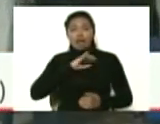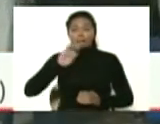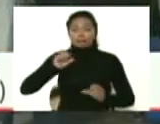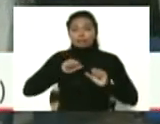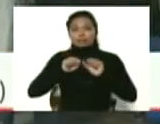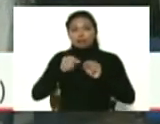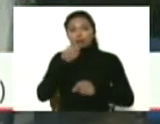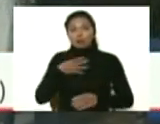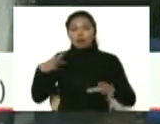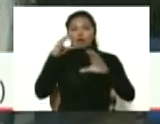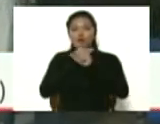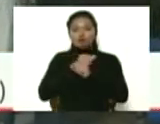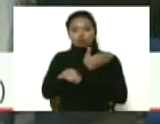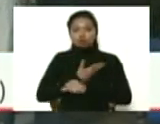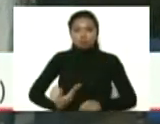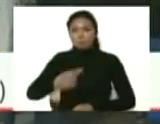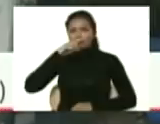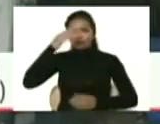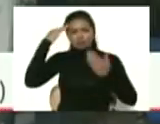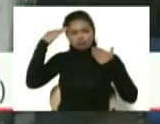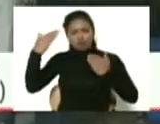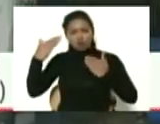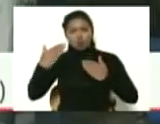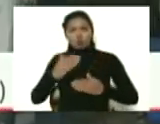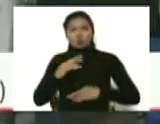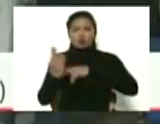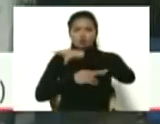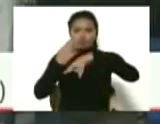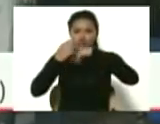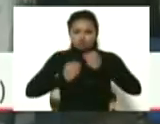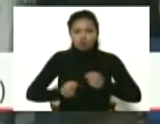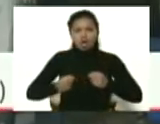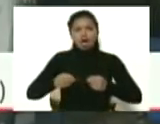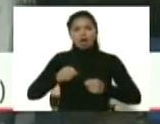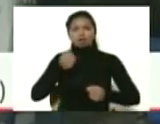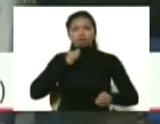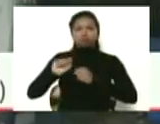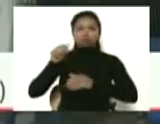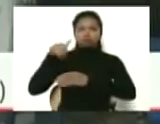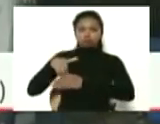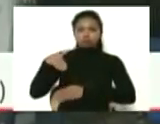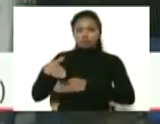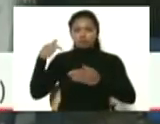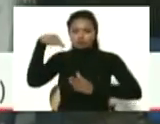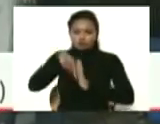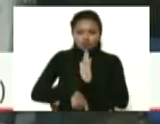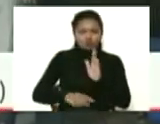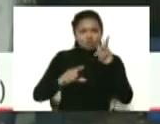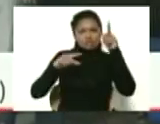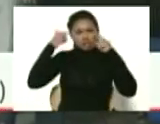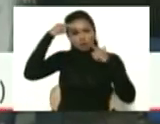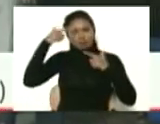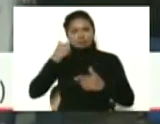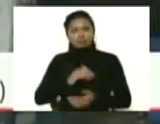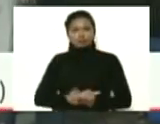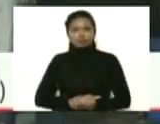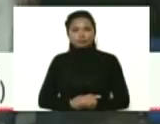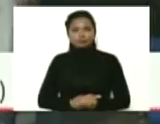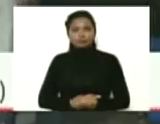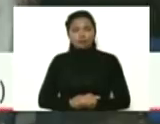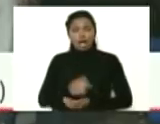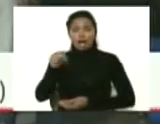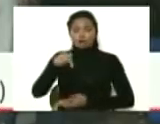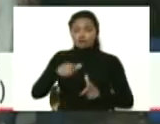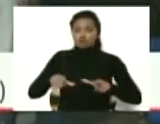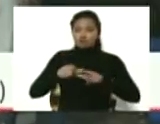Buenas noches, mi comandante en jefe. Reciba un saludo revolucionario, antiimperialista y profundamente chavista. Desde aquí,